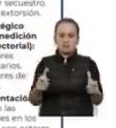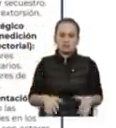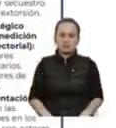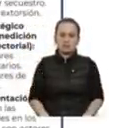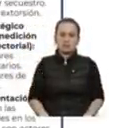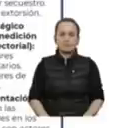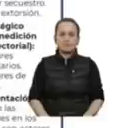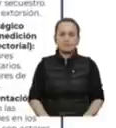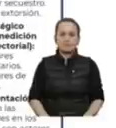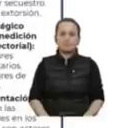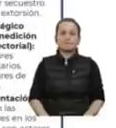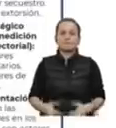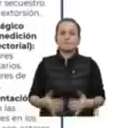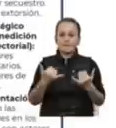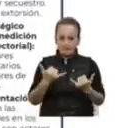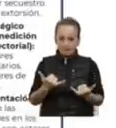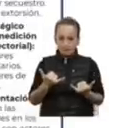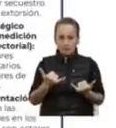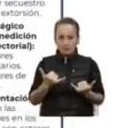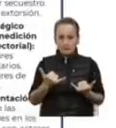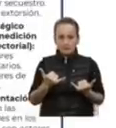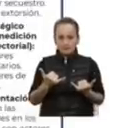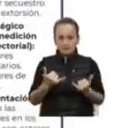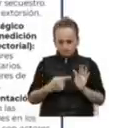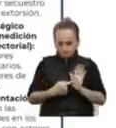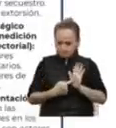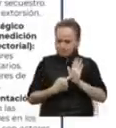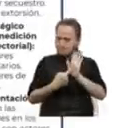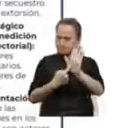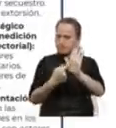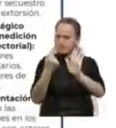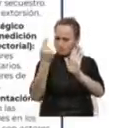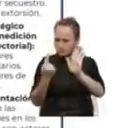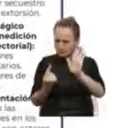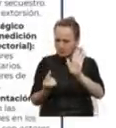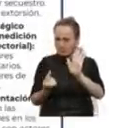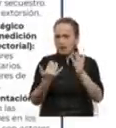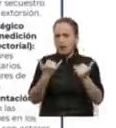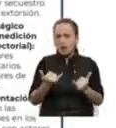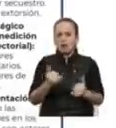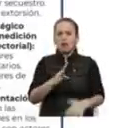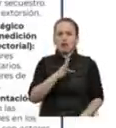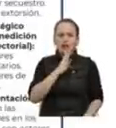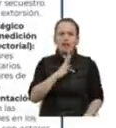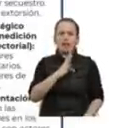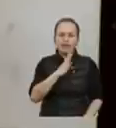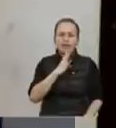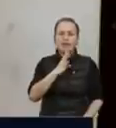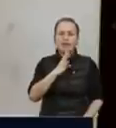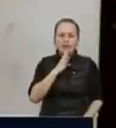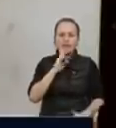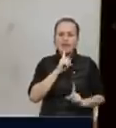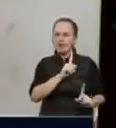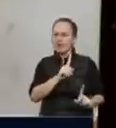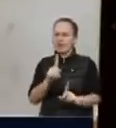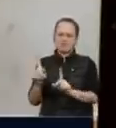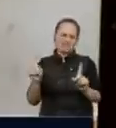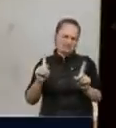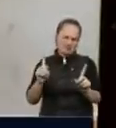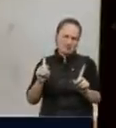de la que haremos una presentación detallada y ahora para no fatigarlos más,